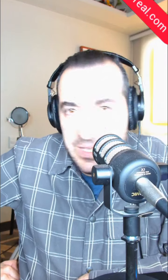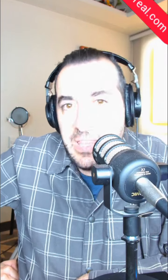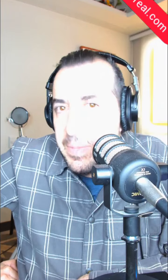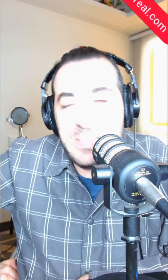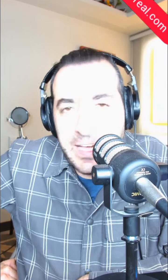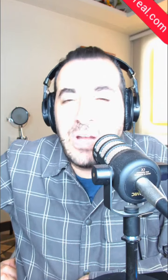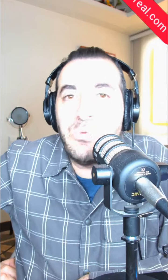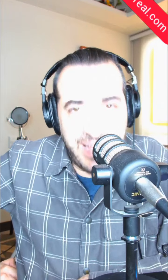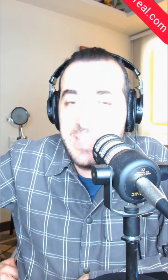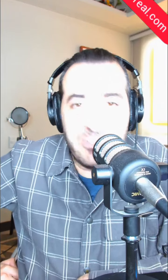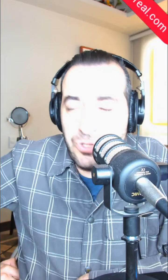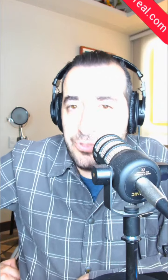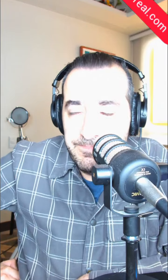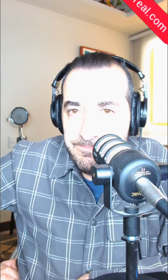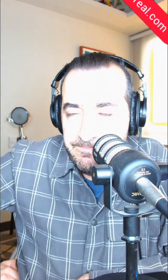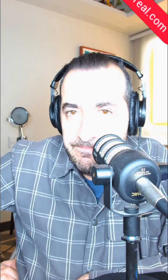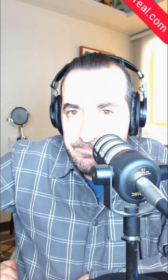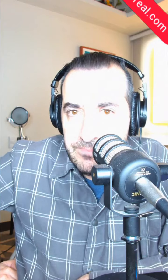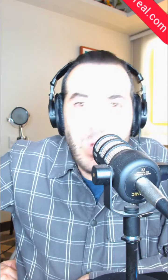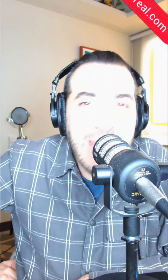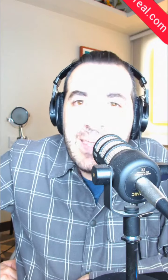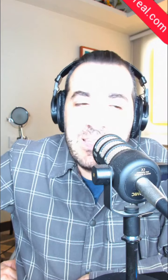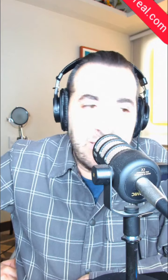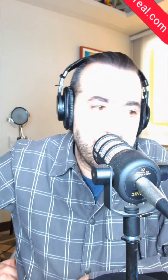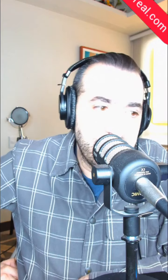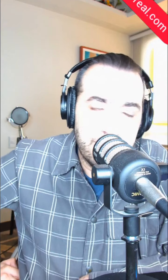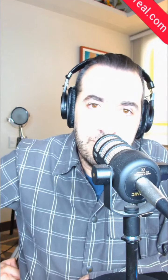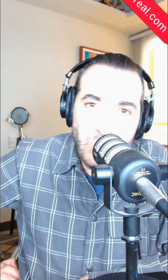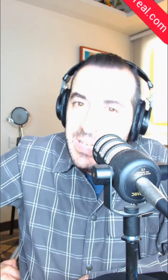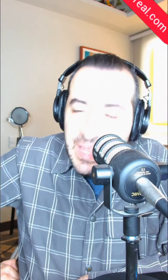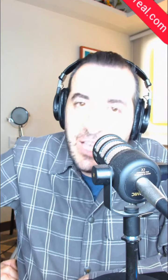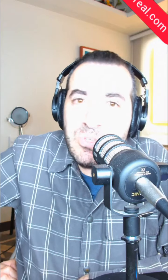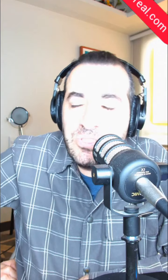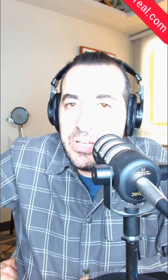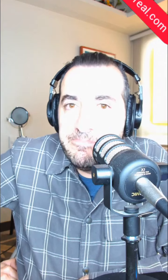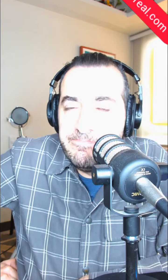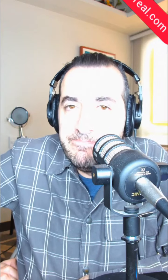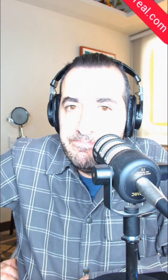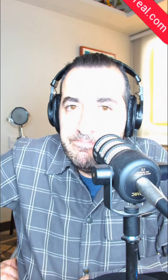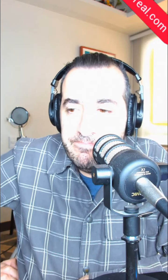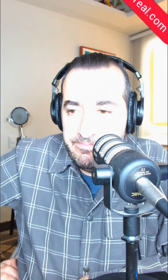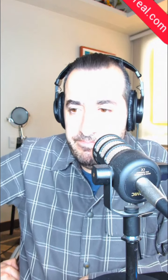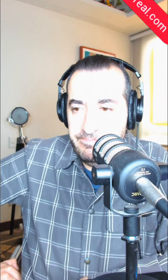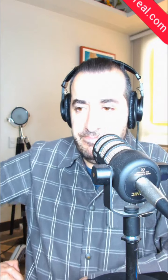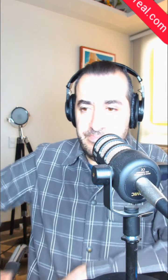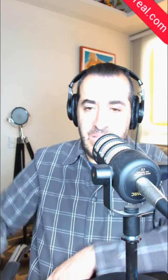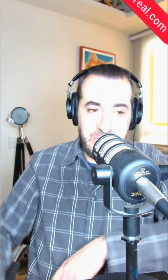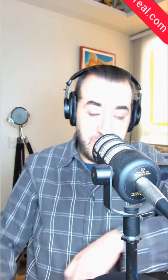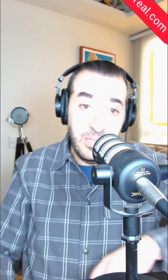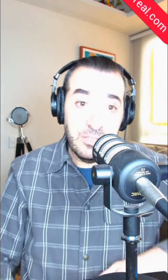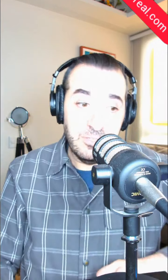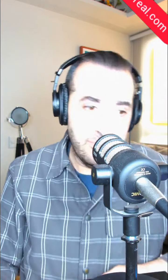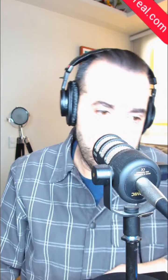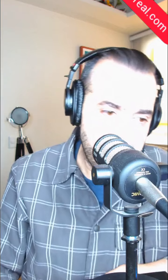hueso y que además ya ganó Claudia. Cállense todos. No hay nada que decir. No hay nada que cuestionar.